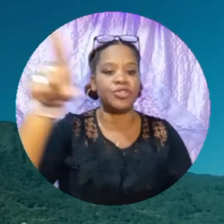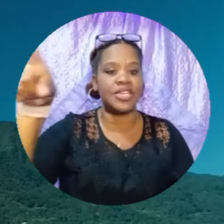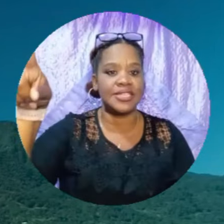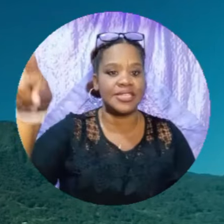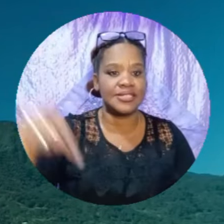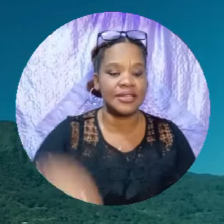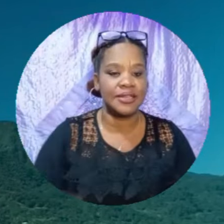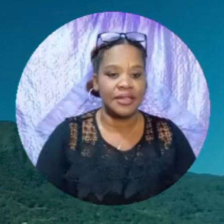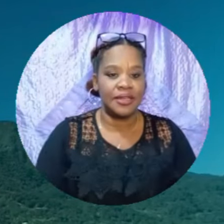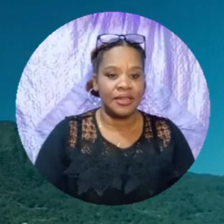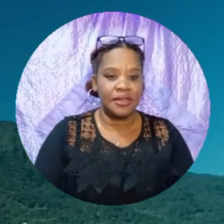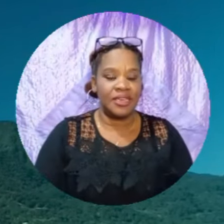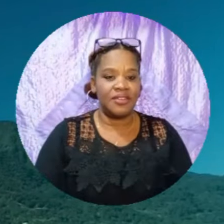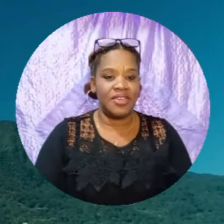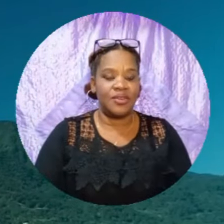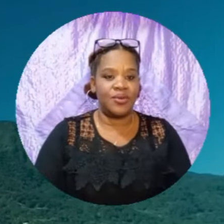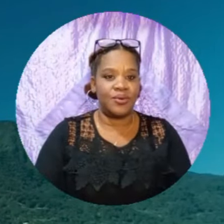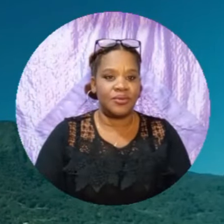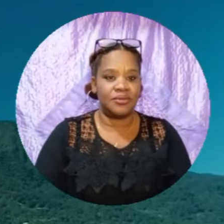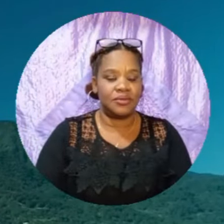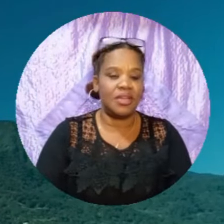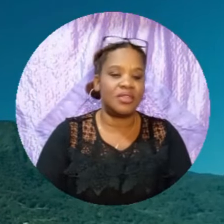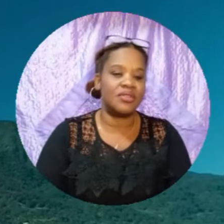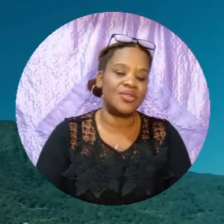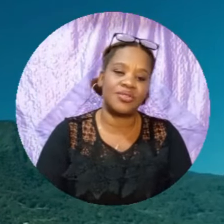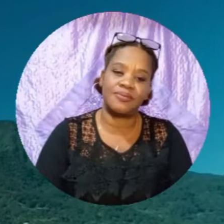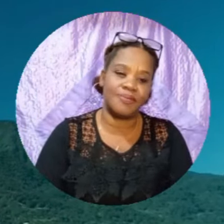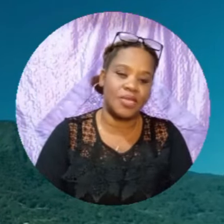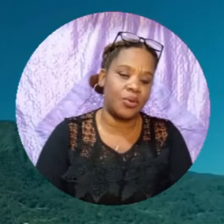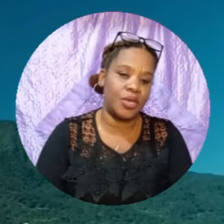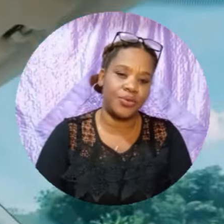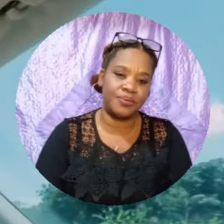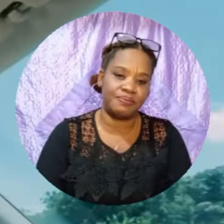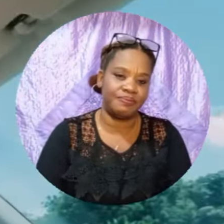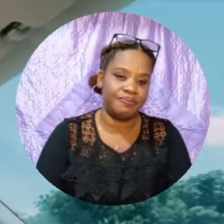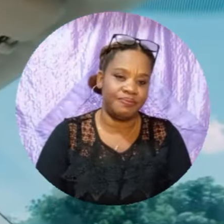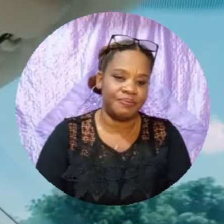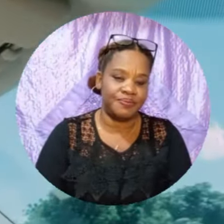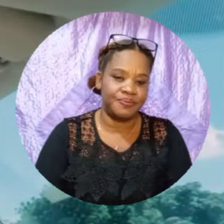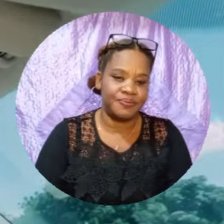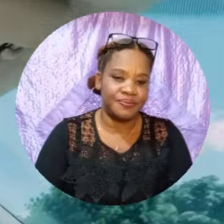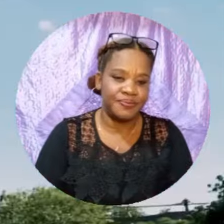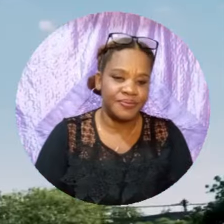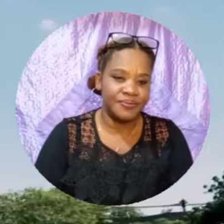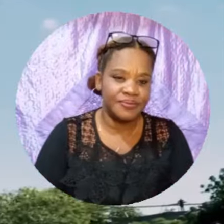tiene montañas. ¡Qué bello! ¡Ay, Dios! ¡Qué bello!